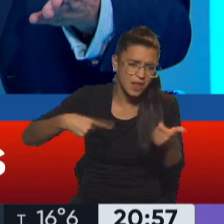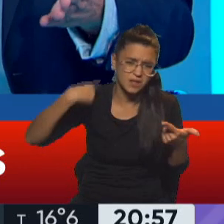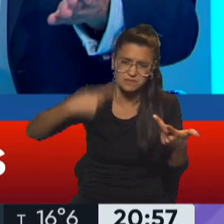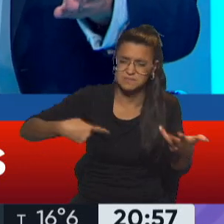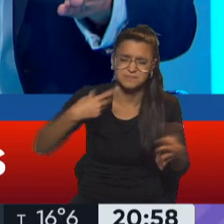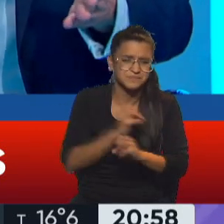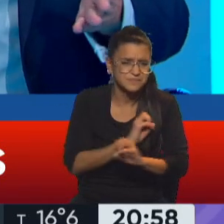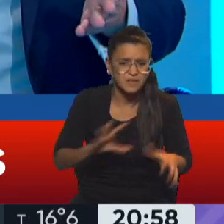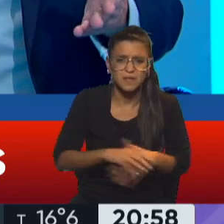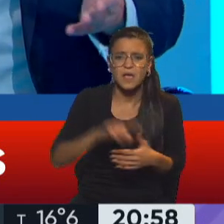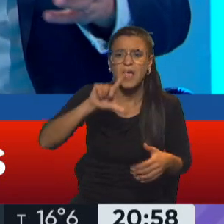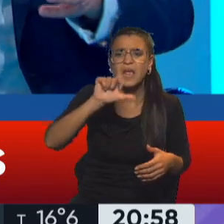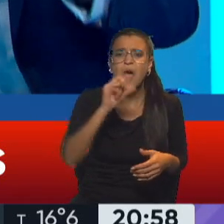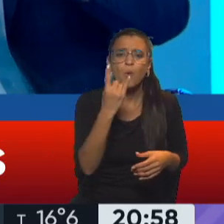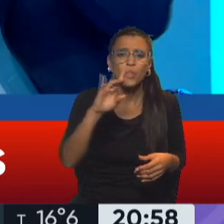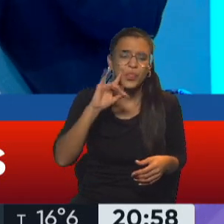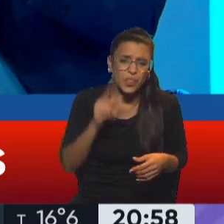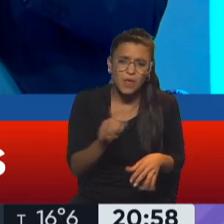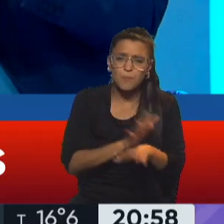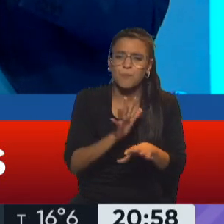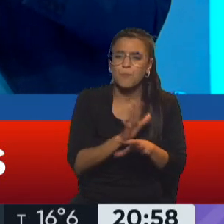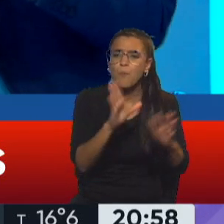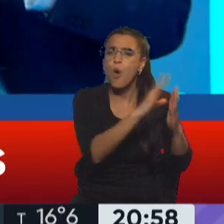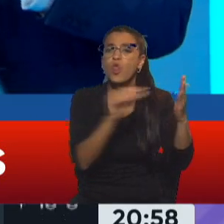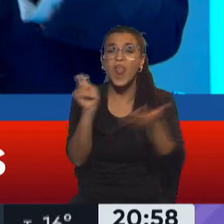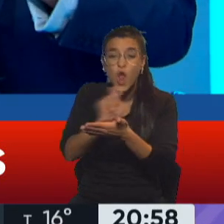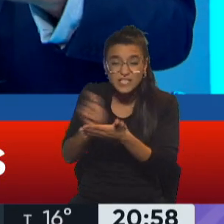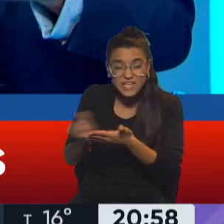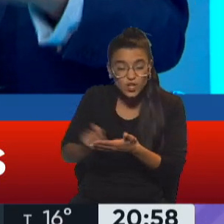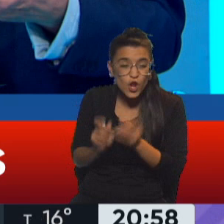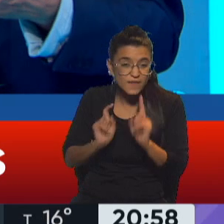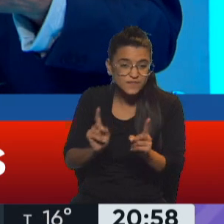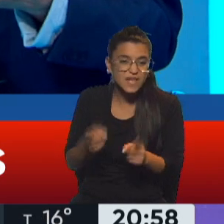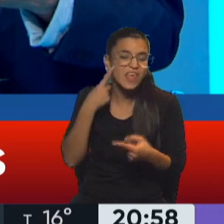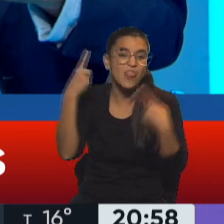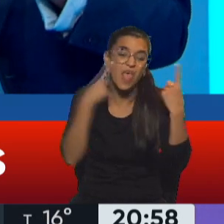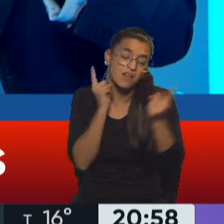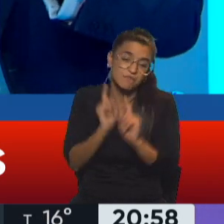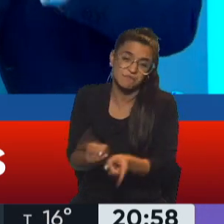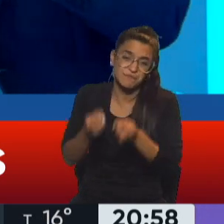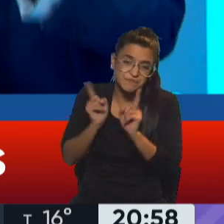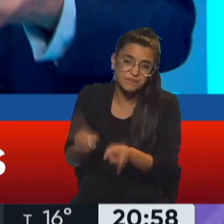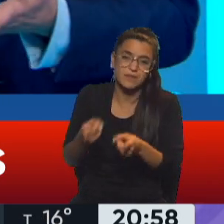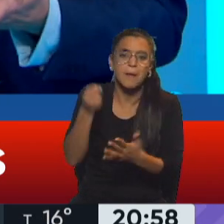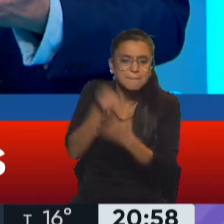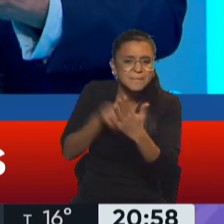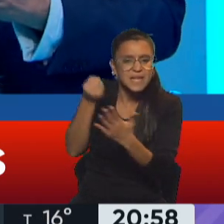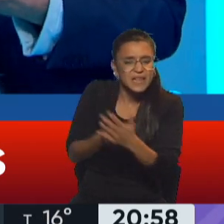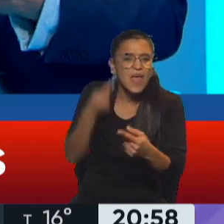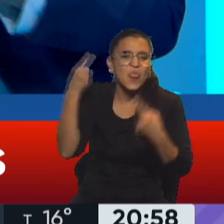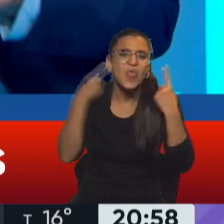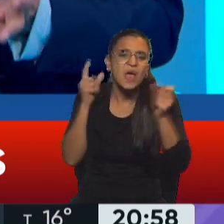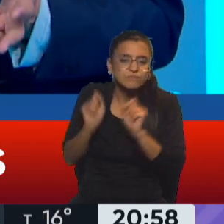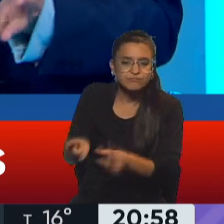permanentemente. Y Claudia Piñeiro es ese modelo de escritora que sostiene además sus ideas, que milita por sus ideas en